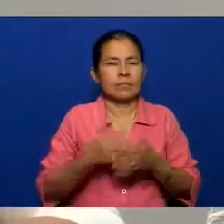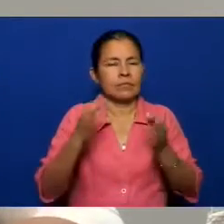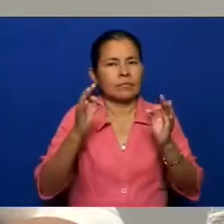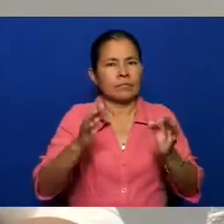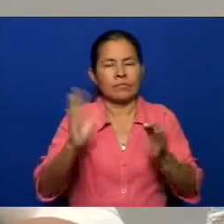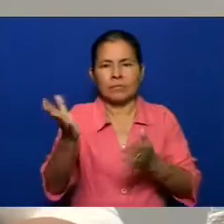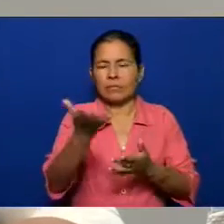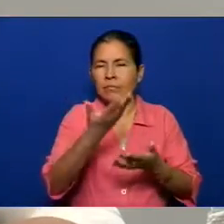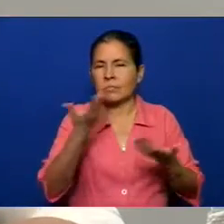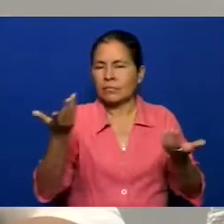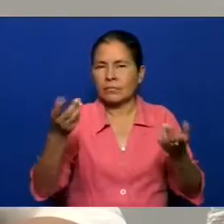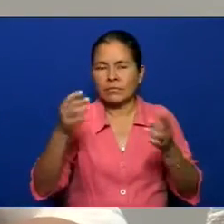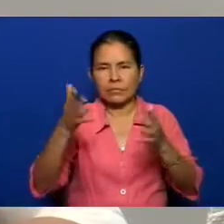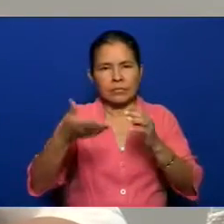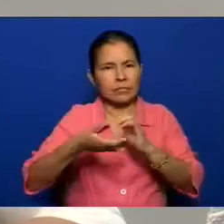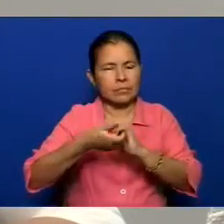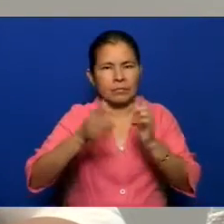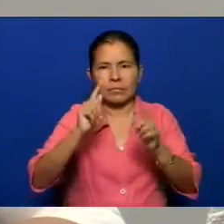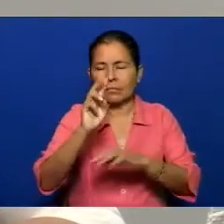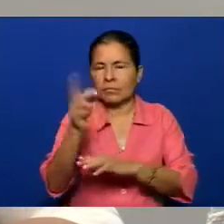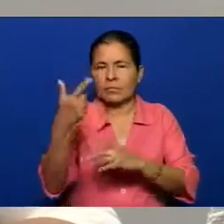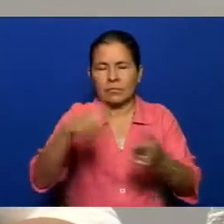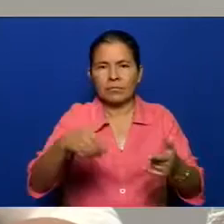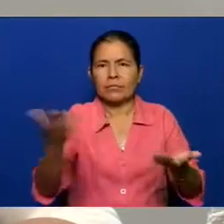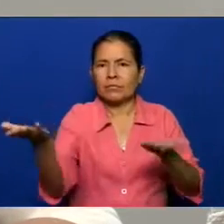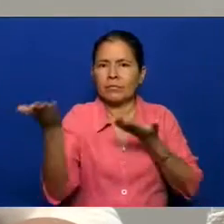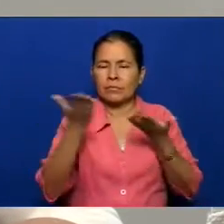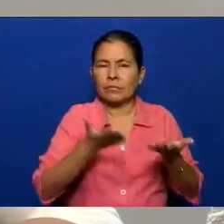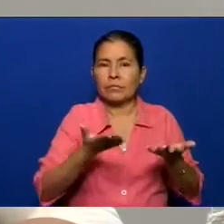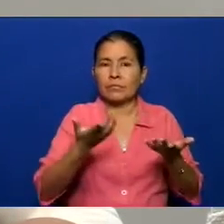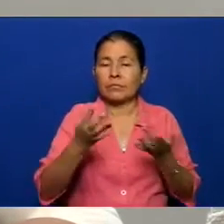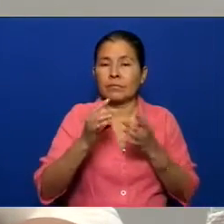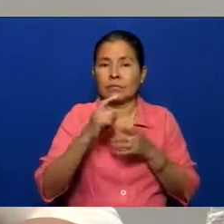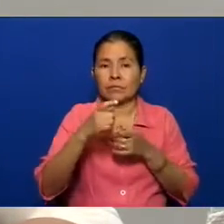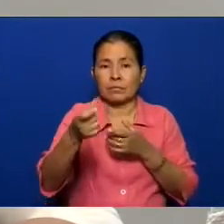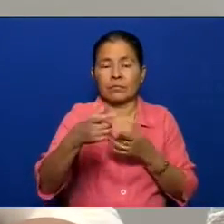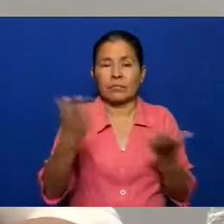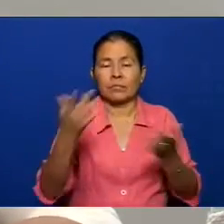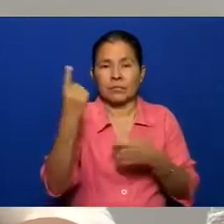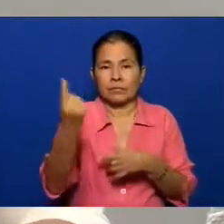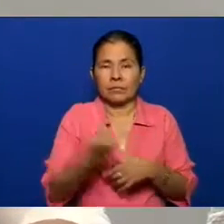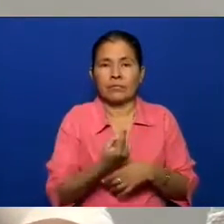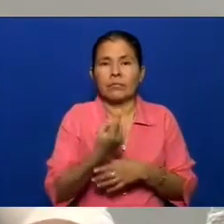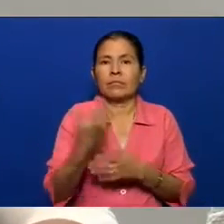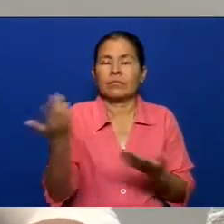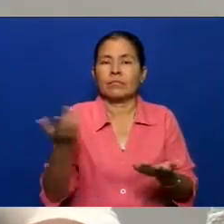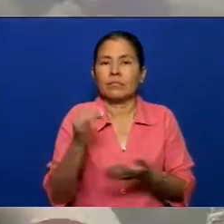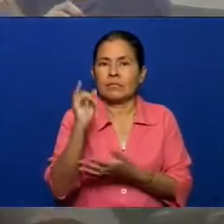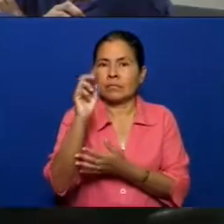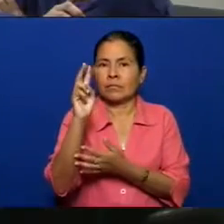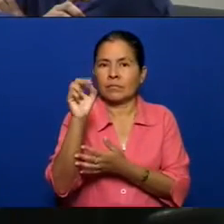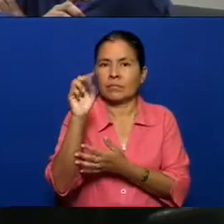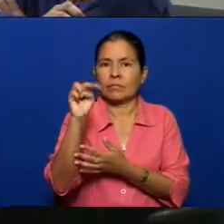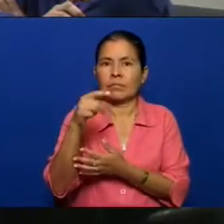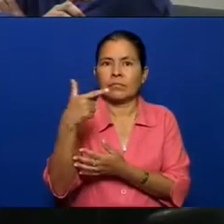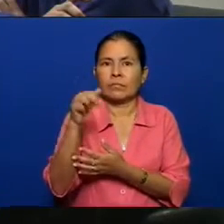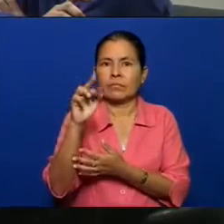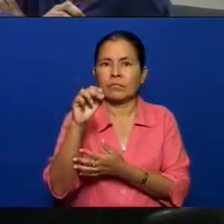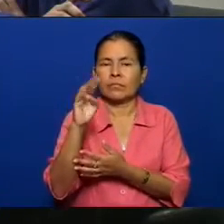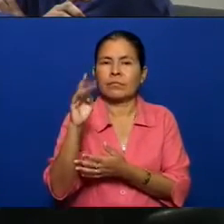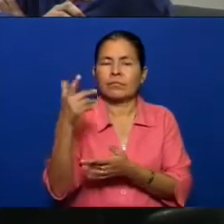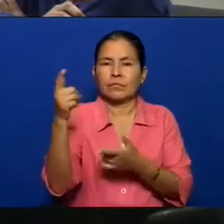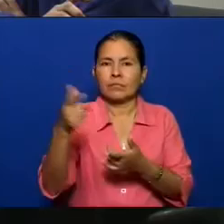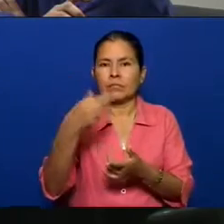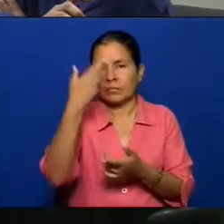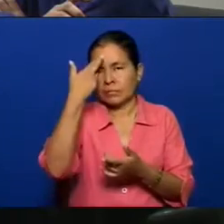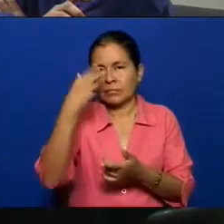Y amigos televidentes, en nuestro estudio nos acompaña el señor Iván Yerovi, él es representante de UNICEF en Nicaragua,